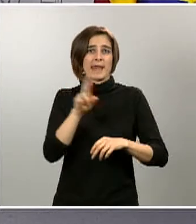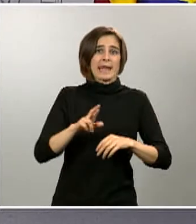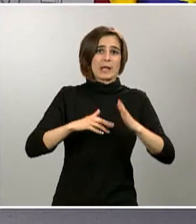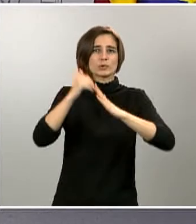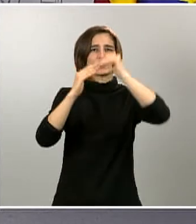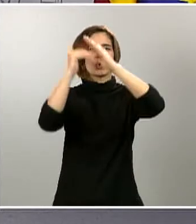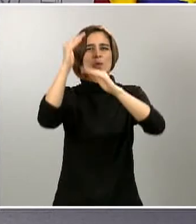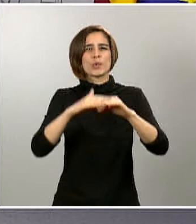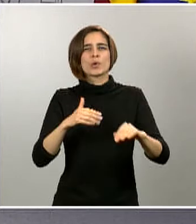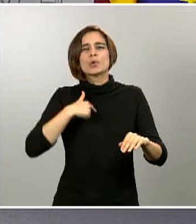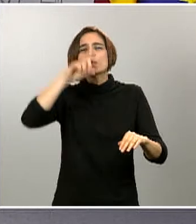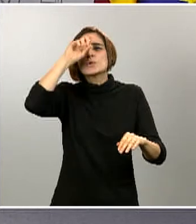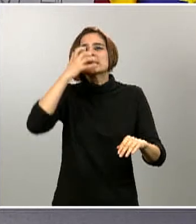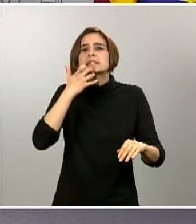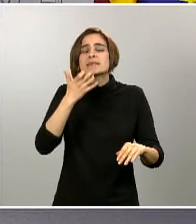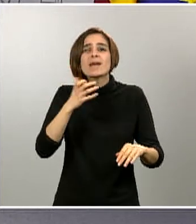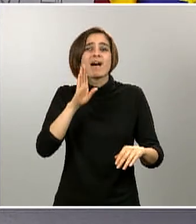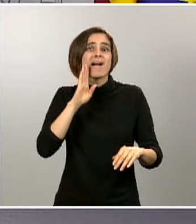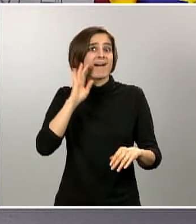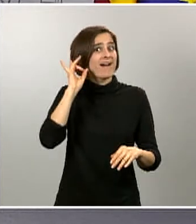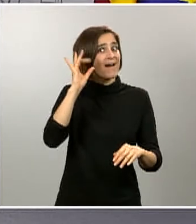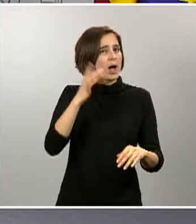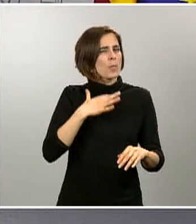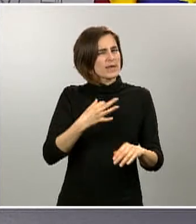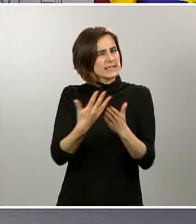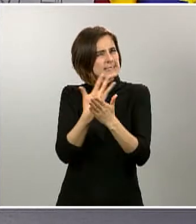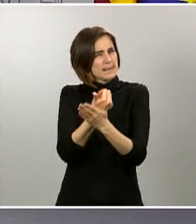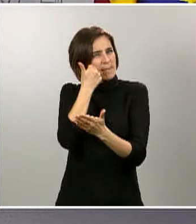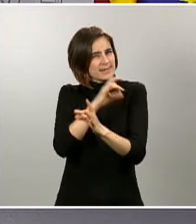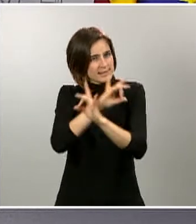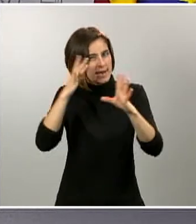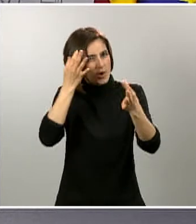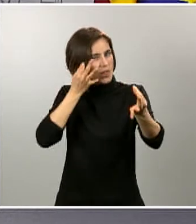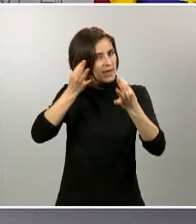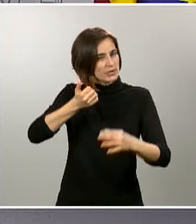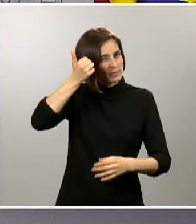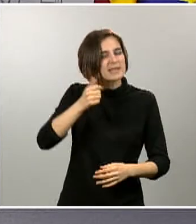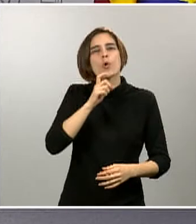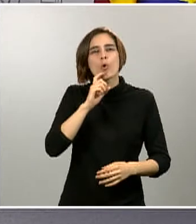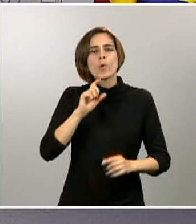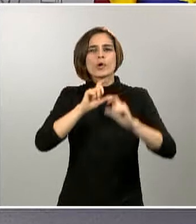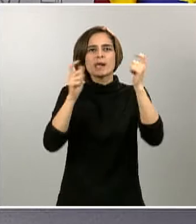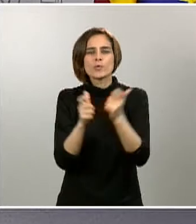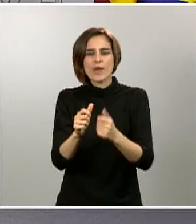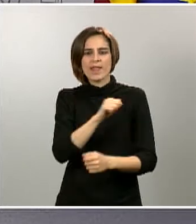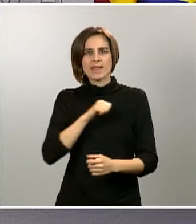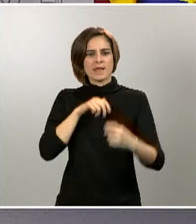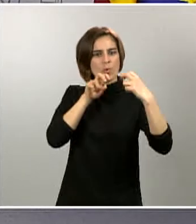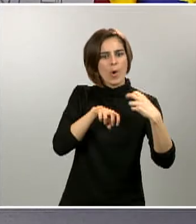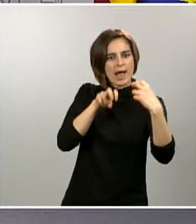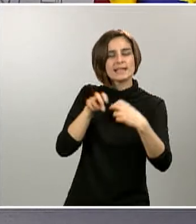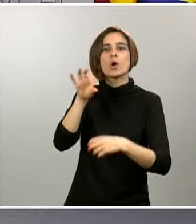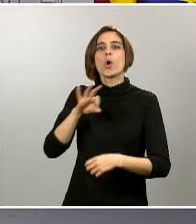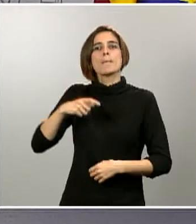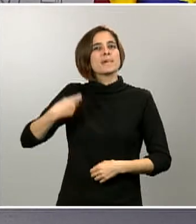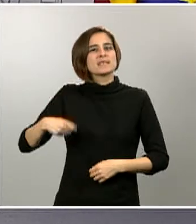dicho en su intervención, de que si serán reuniones individuales o una reunión colectiva del presidente con todos aquellos que